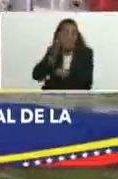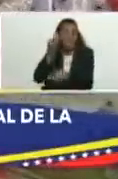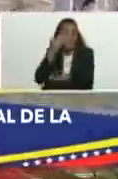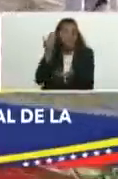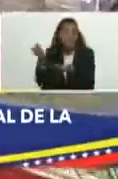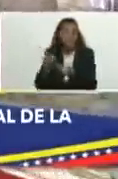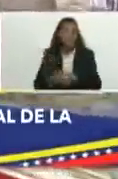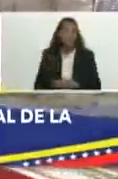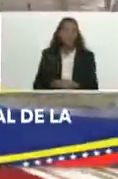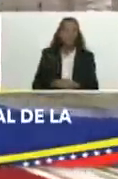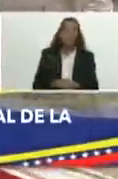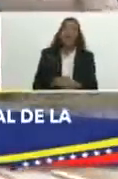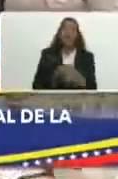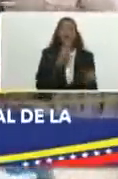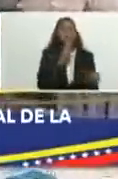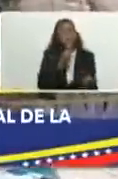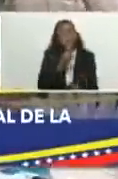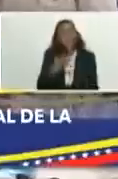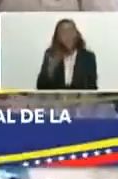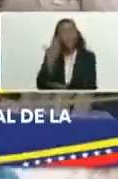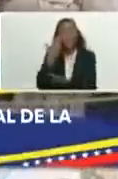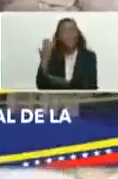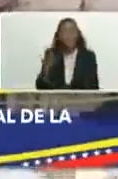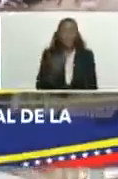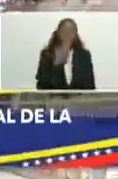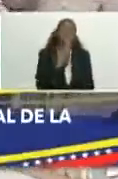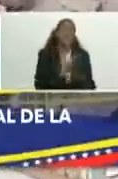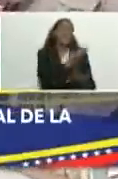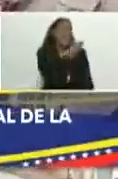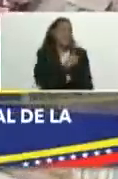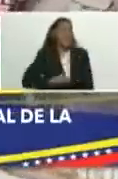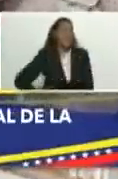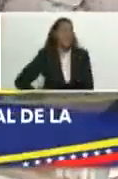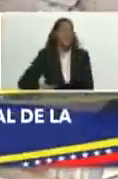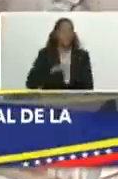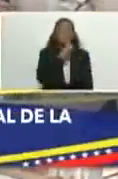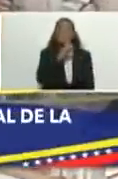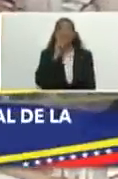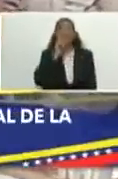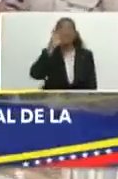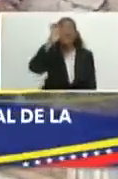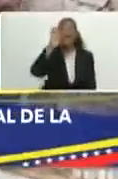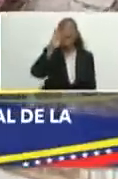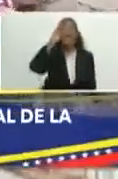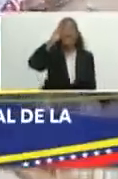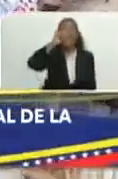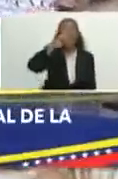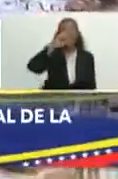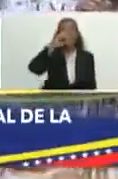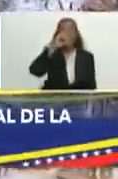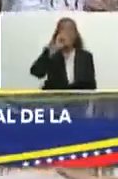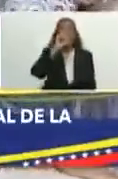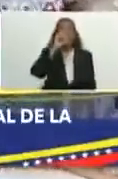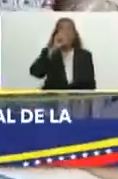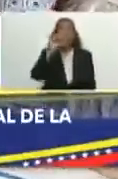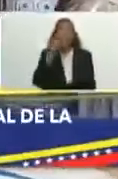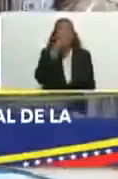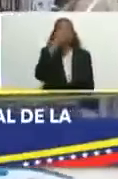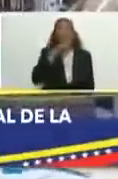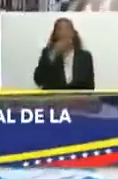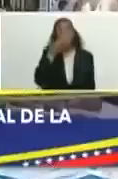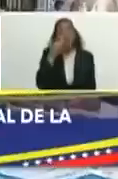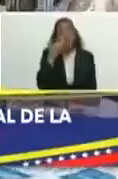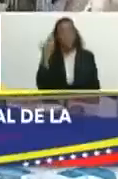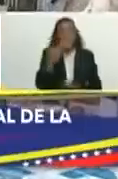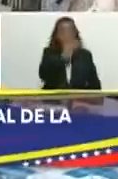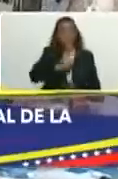trabajo. Bueno, vamos a darle el micrófono. Muchas gracias. A Emily. Elimar. Elimar. Buenas tardes, mi nombre es Elimar y